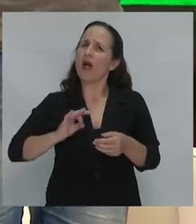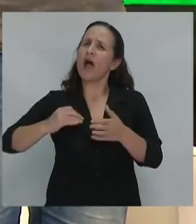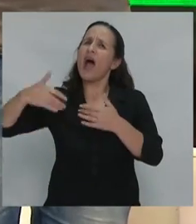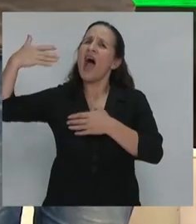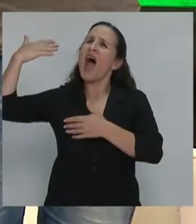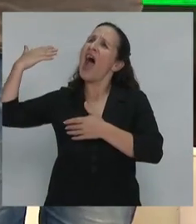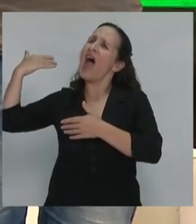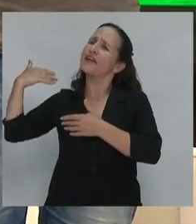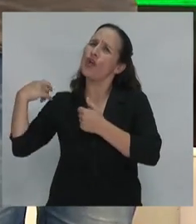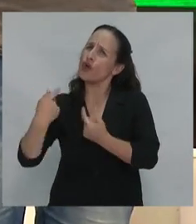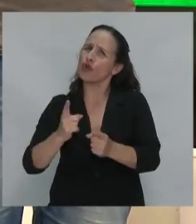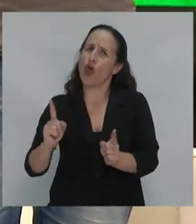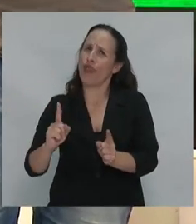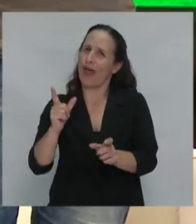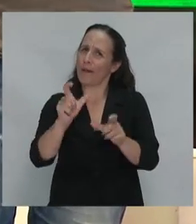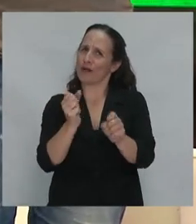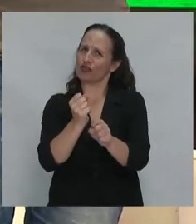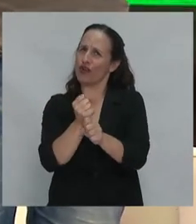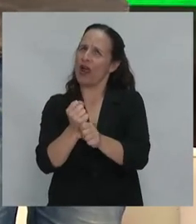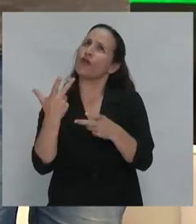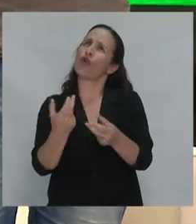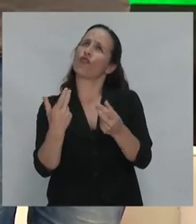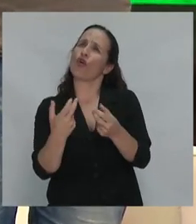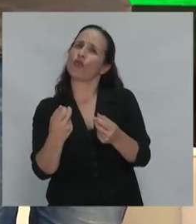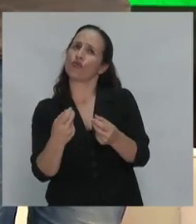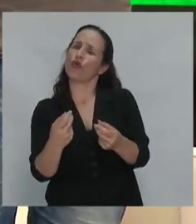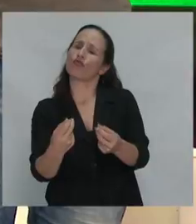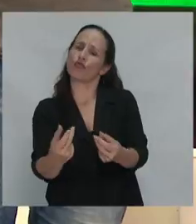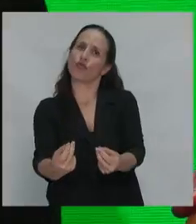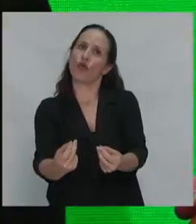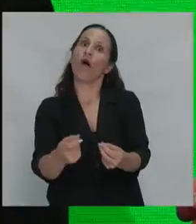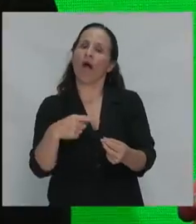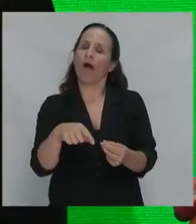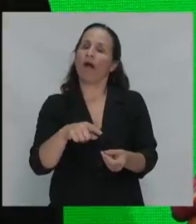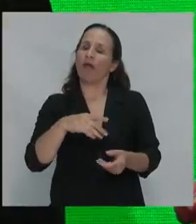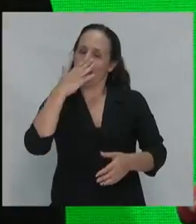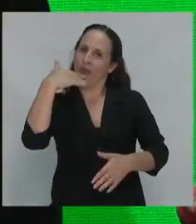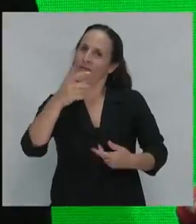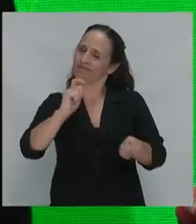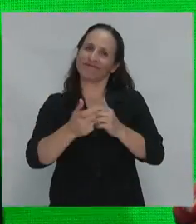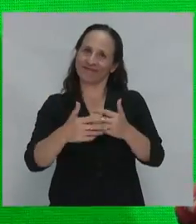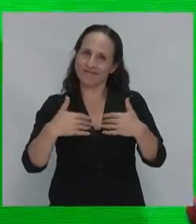años se le ha negado a los trabajadores y las trabajadoras se le ha negado a nuestros pueblos